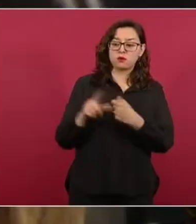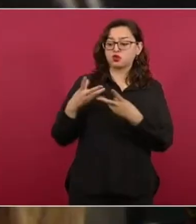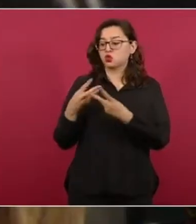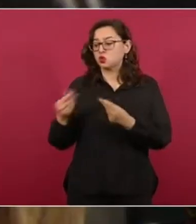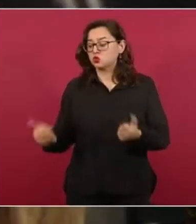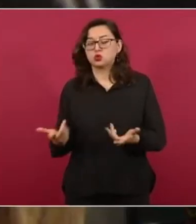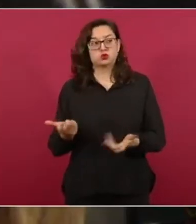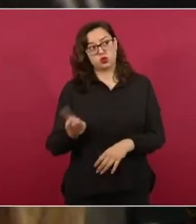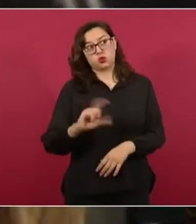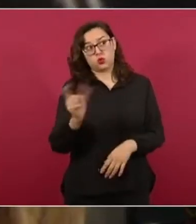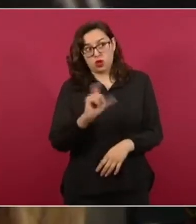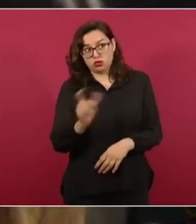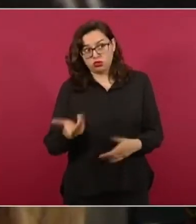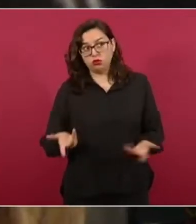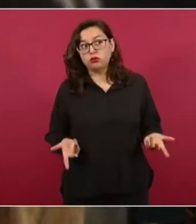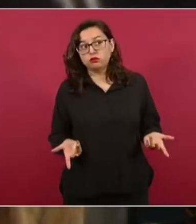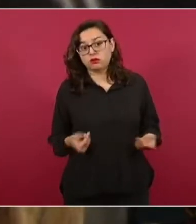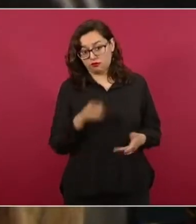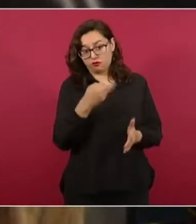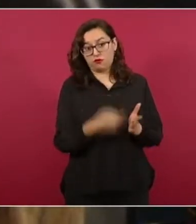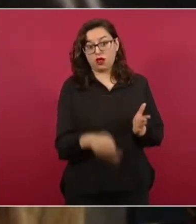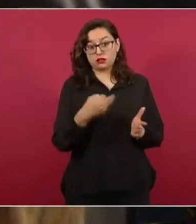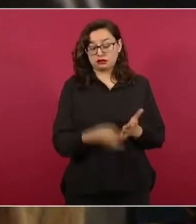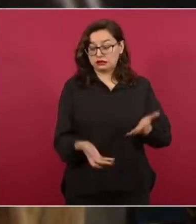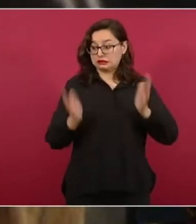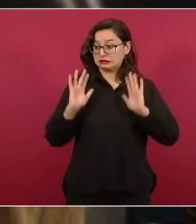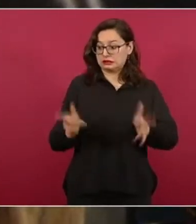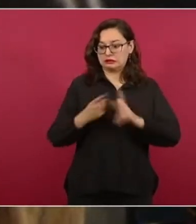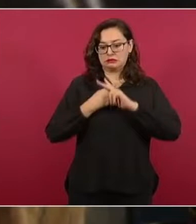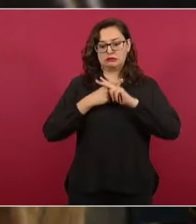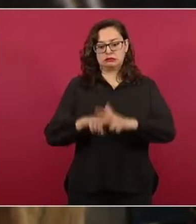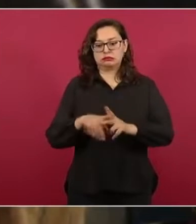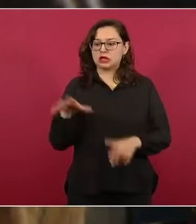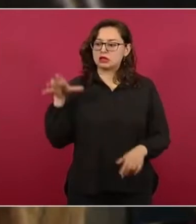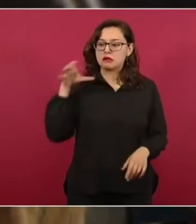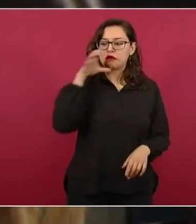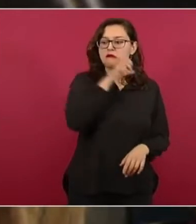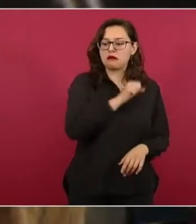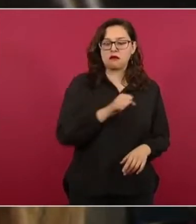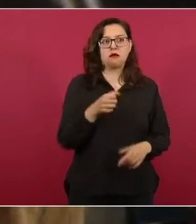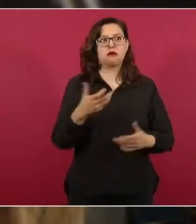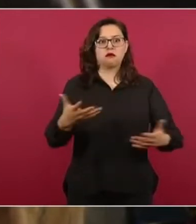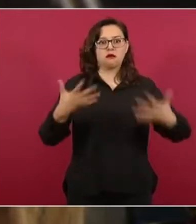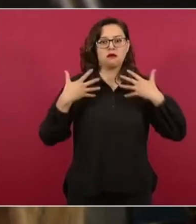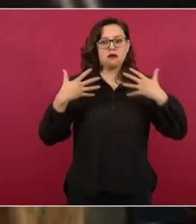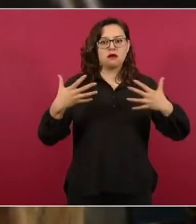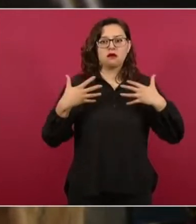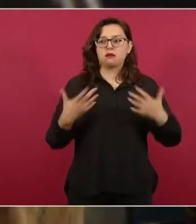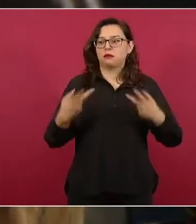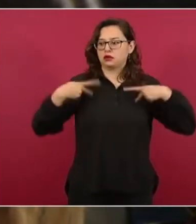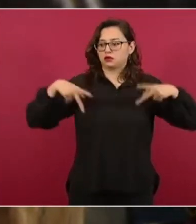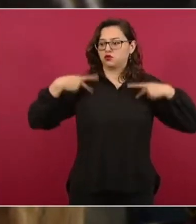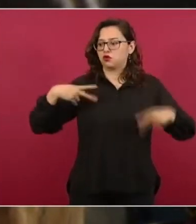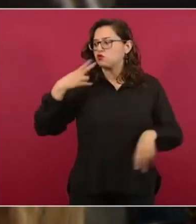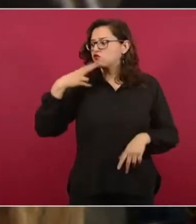programarla, porque es muy importante, dado que empieza el calor y empieza el consumo de agua y luego va a haber problemas por la